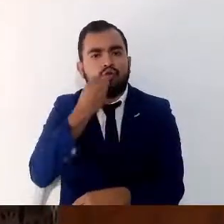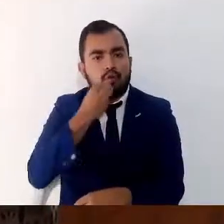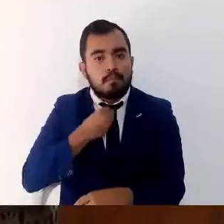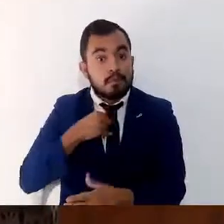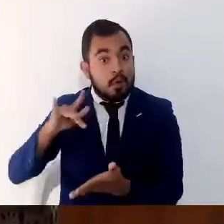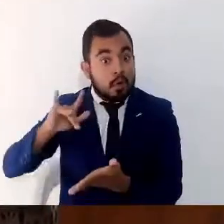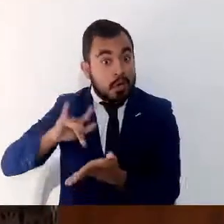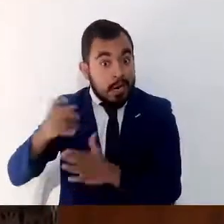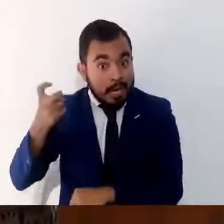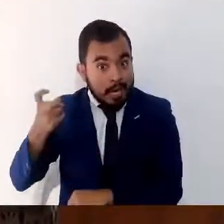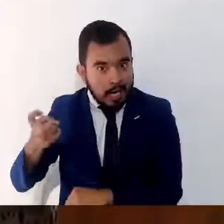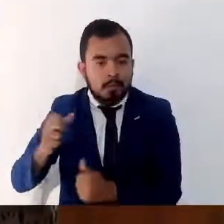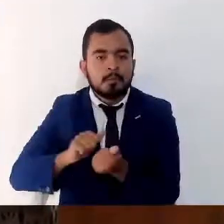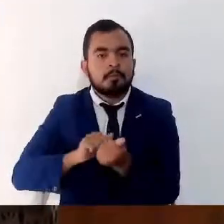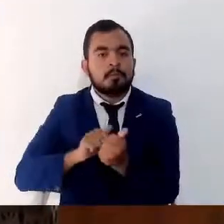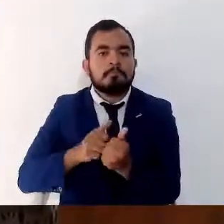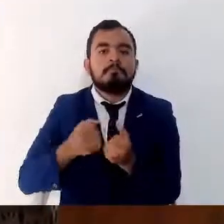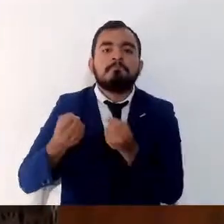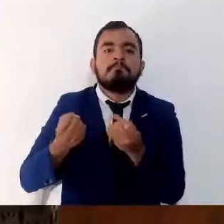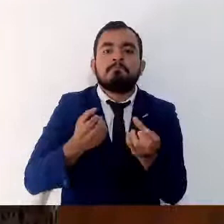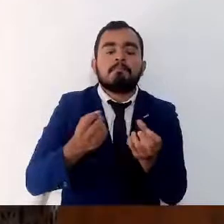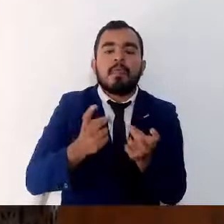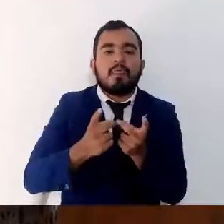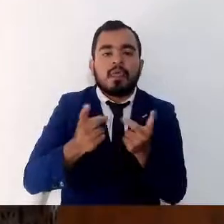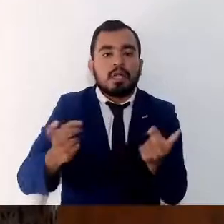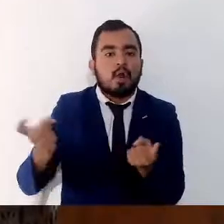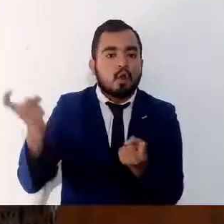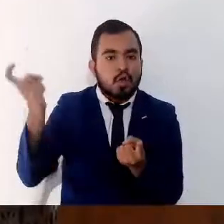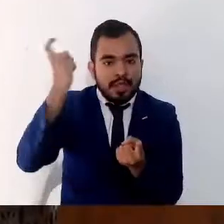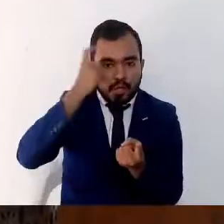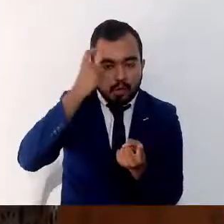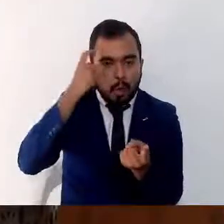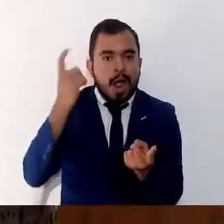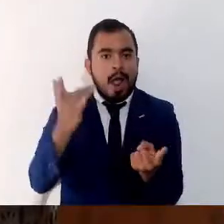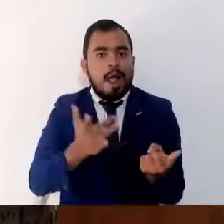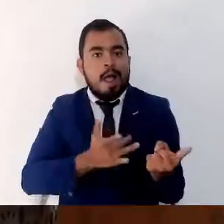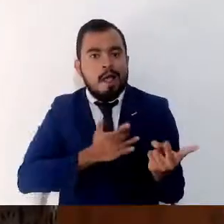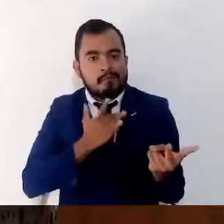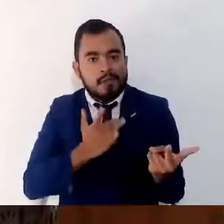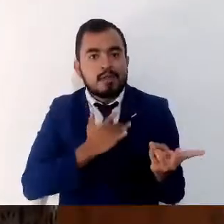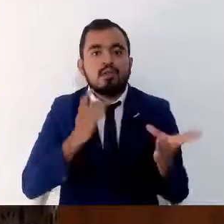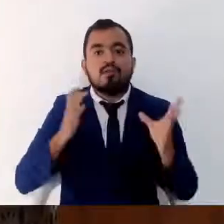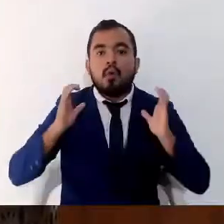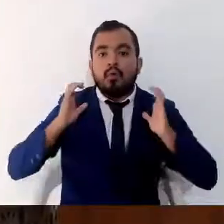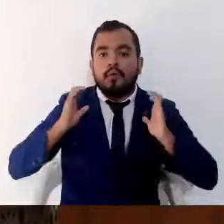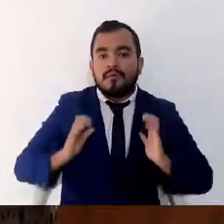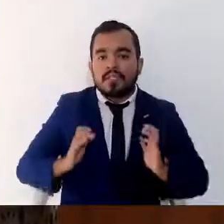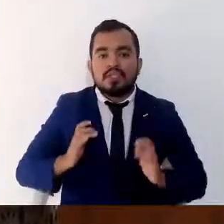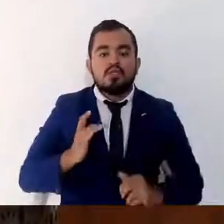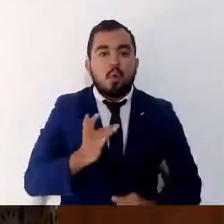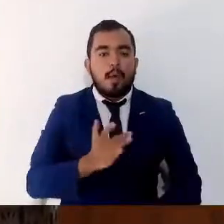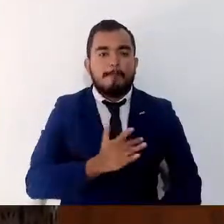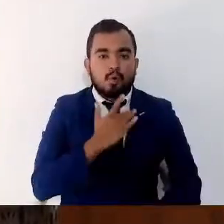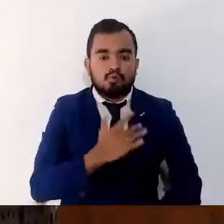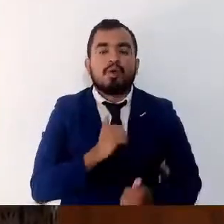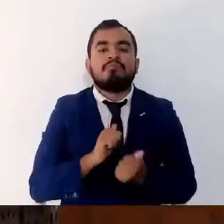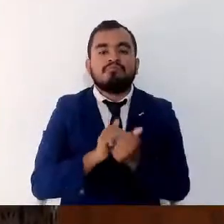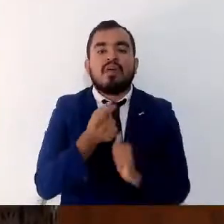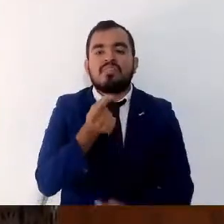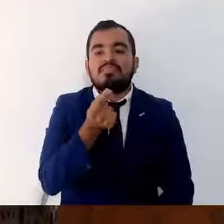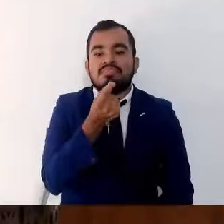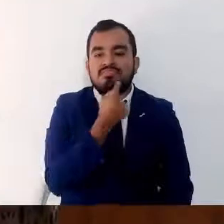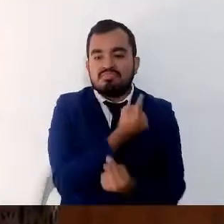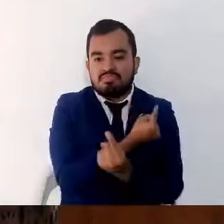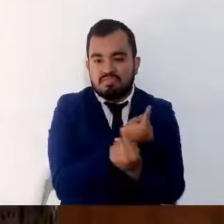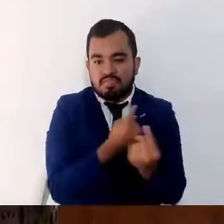desarrollo intelectual, afectivo, físico y emocional de los niños. Sin embargo, todavía muchas personas